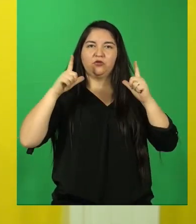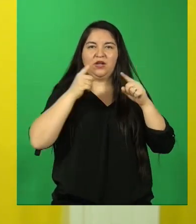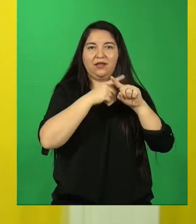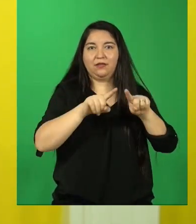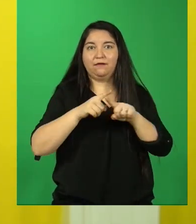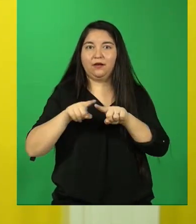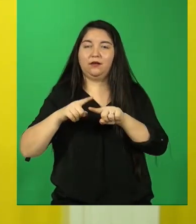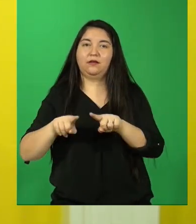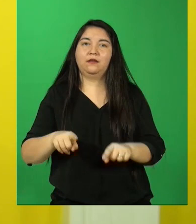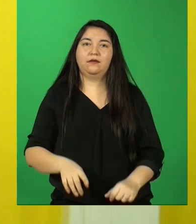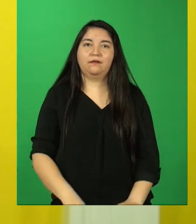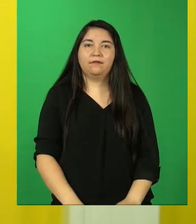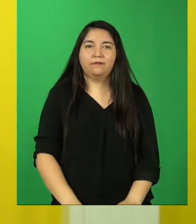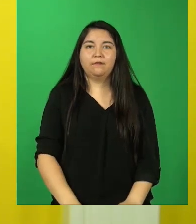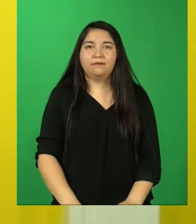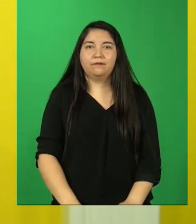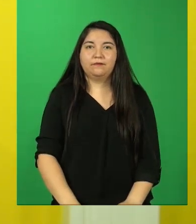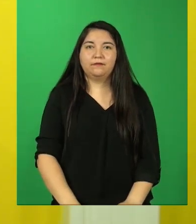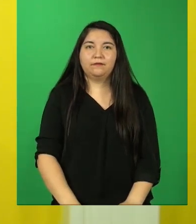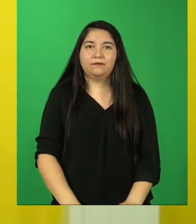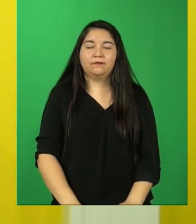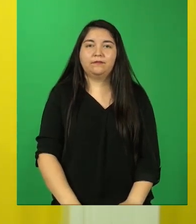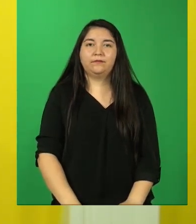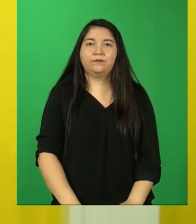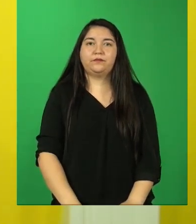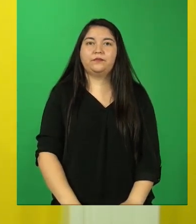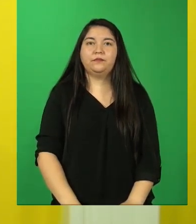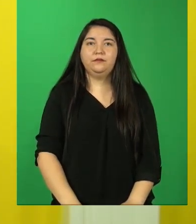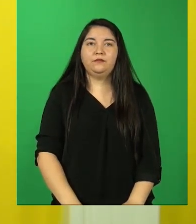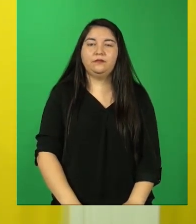vida a ese cuento.